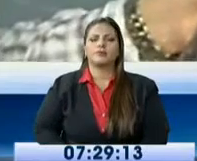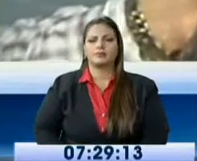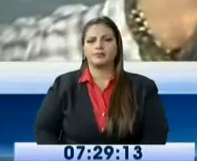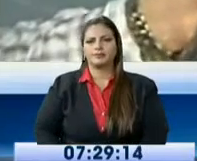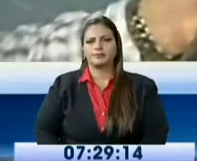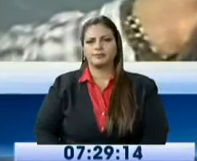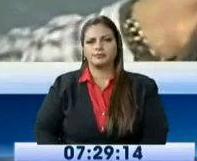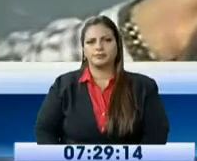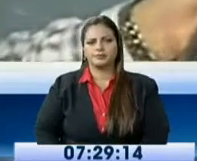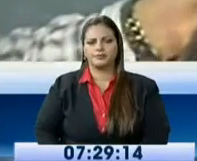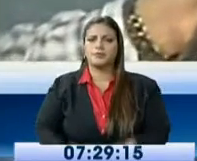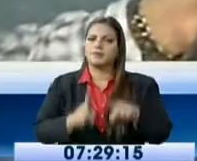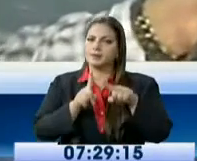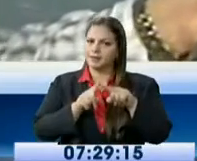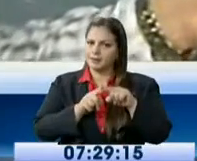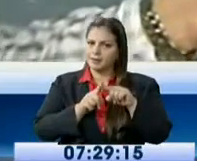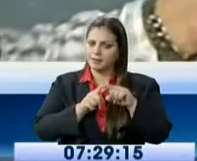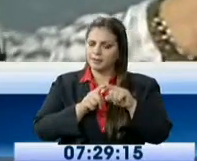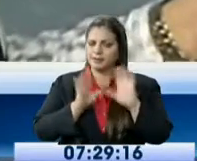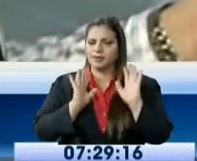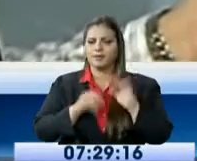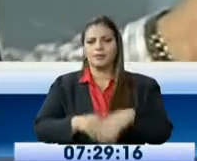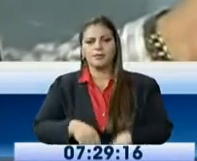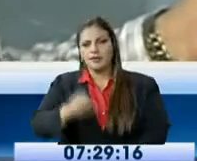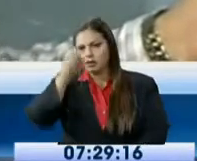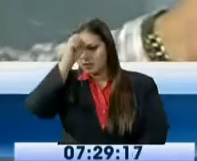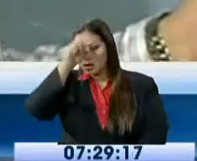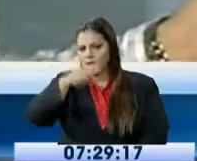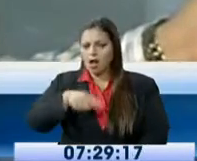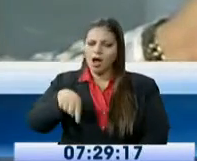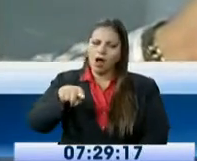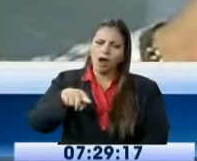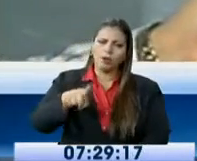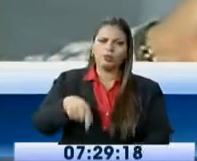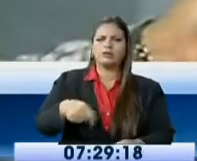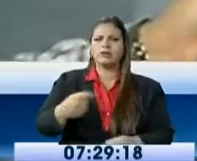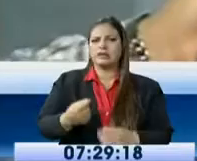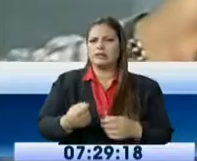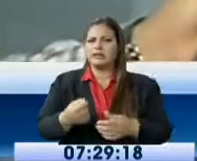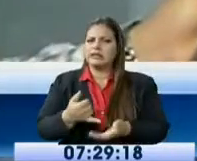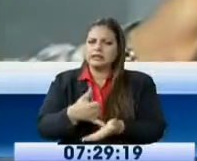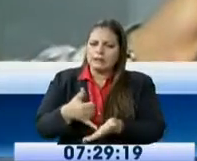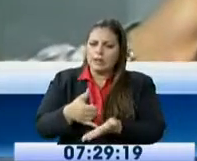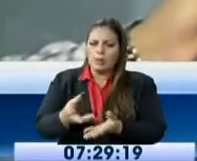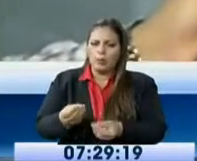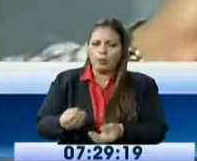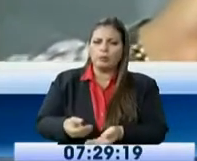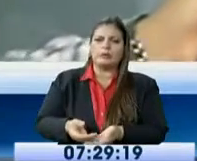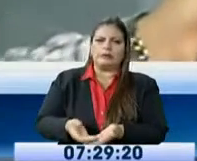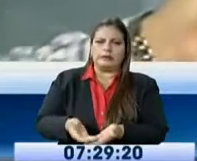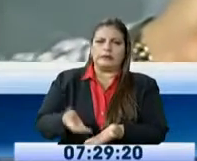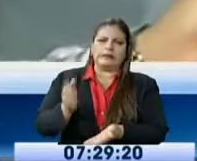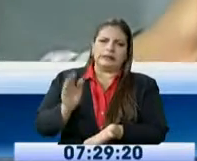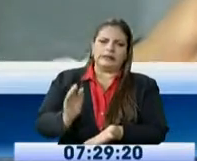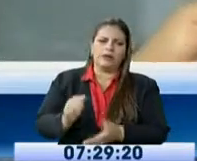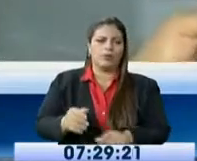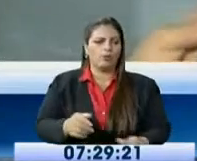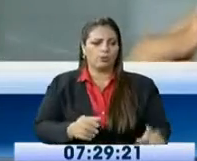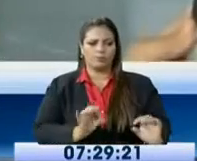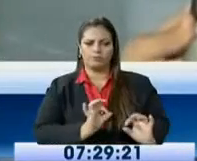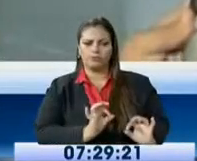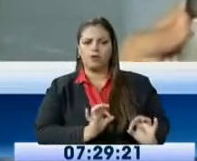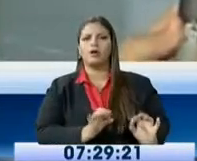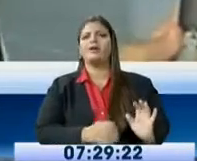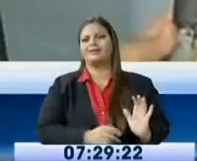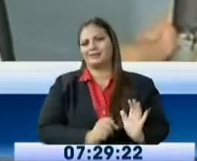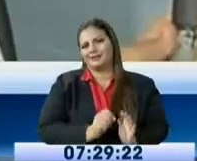de cerdo en cuanto a las calidades en grasas y todo lo demás, al igual que la carne de res, la normal, la corriente, la especial. Pero en lo que va el